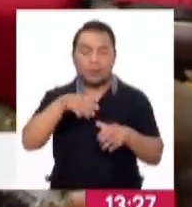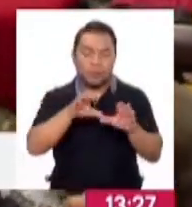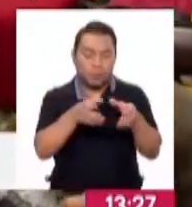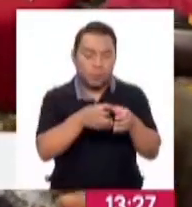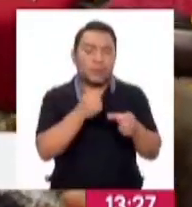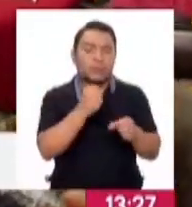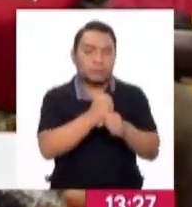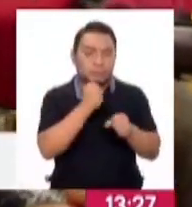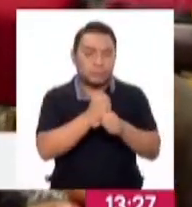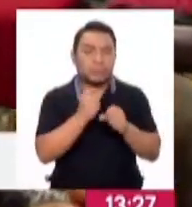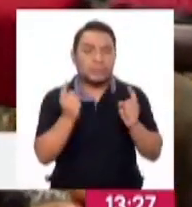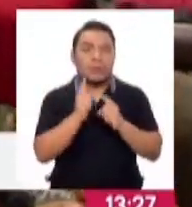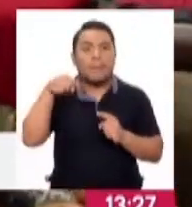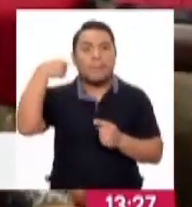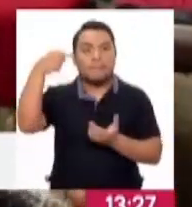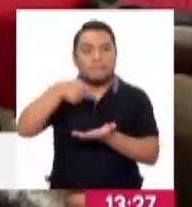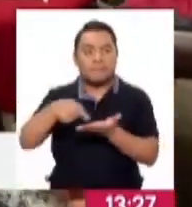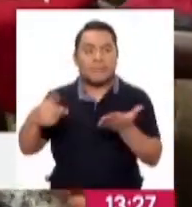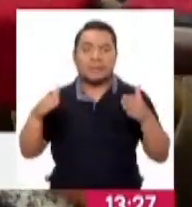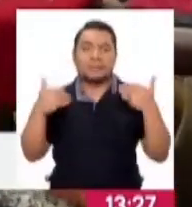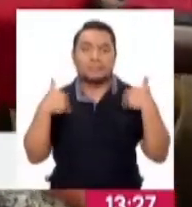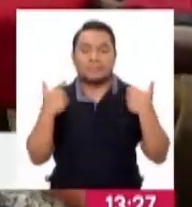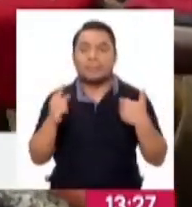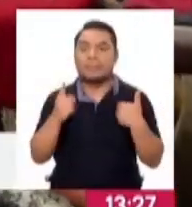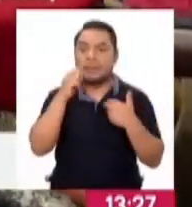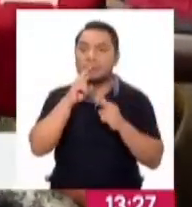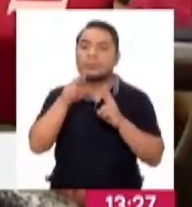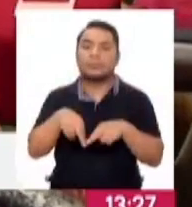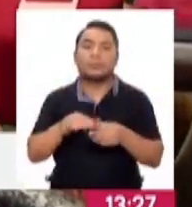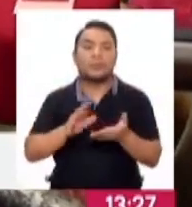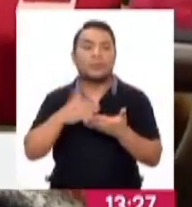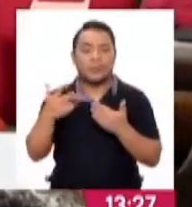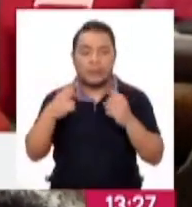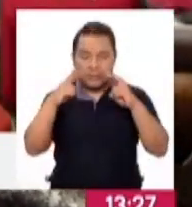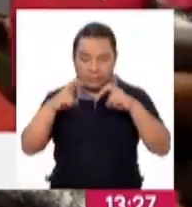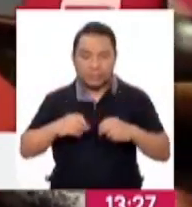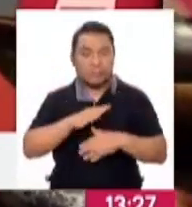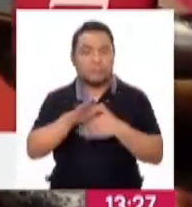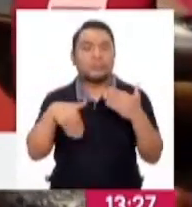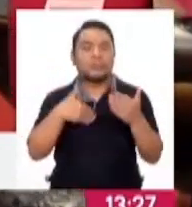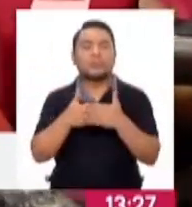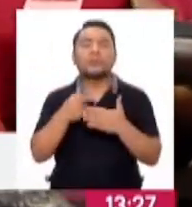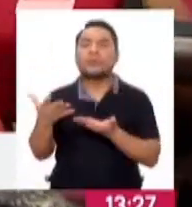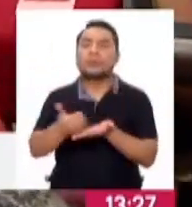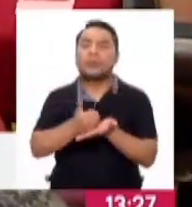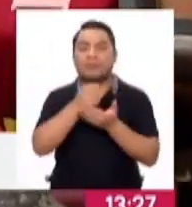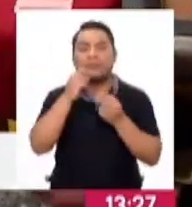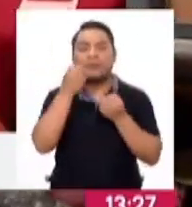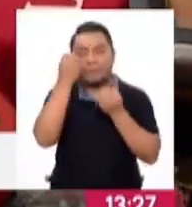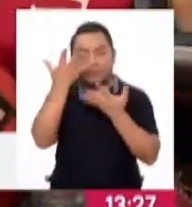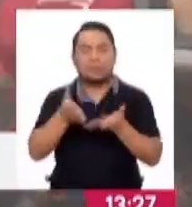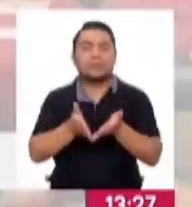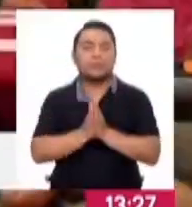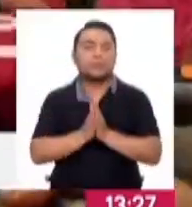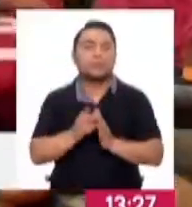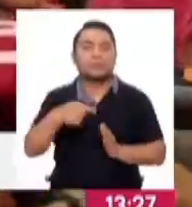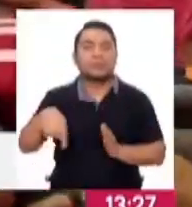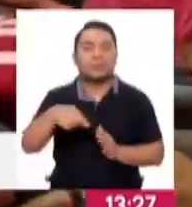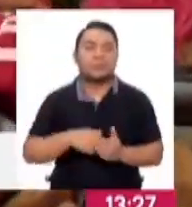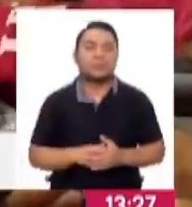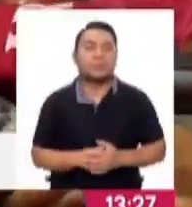y en el transcurso de las próximas semanas ya tendremos los primeros resultados luego de revisar toda la recopilación de información que se ha solicitado sobre esos